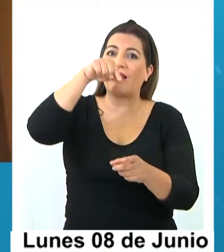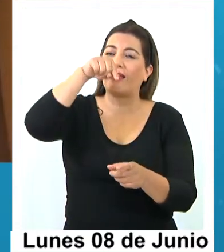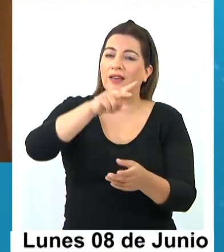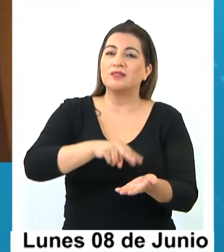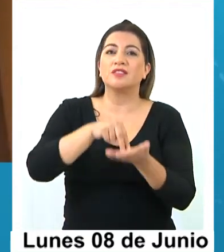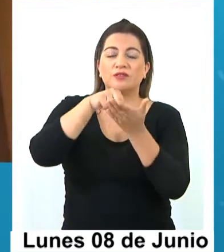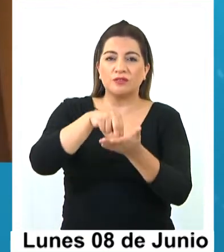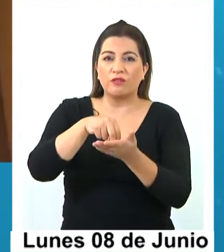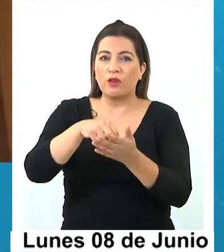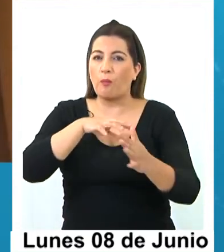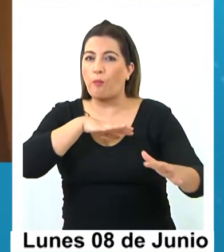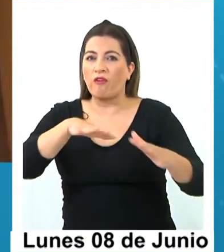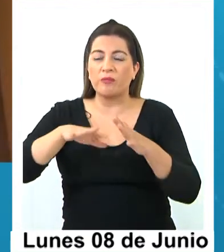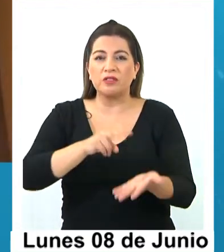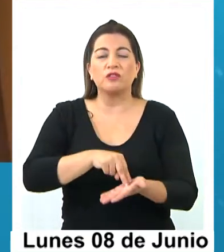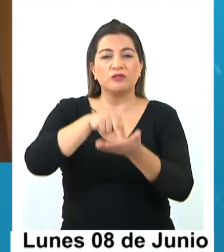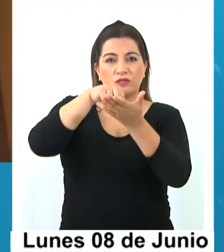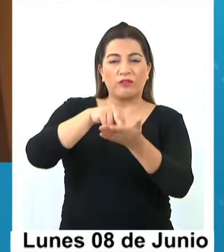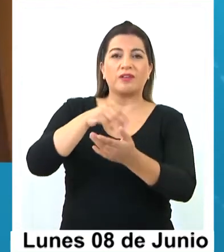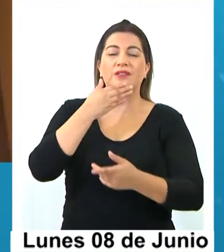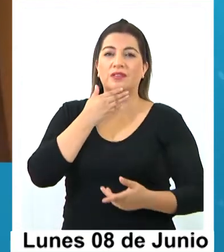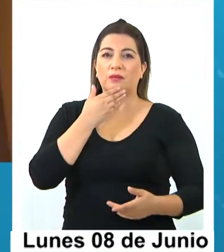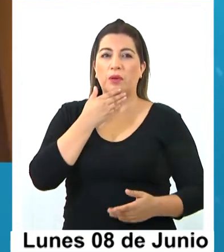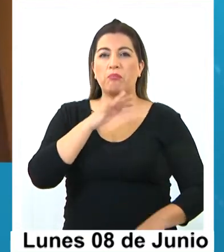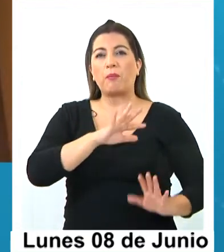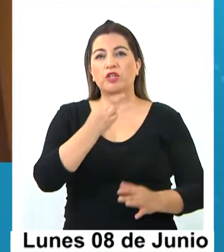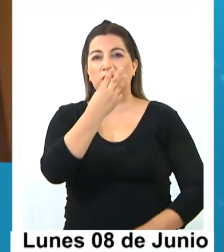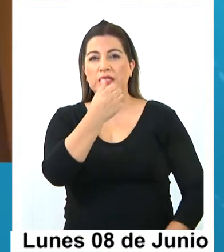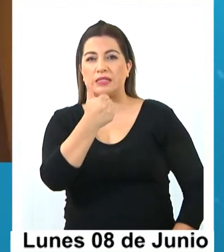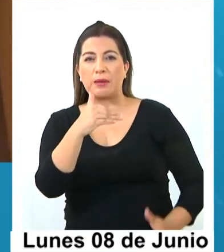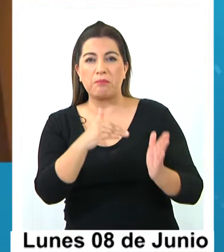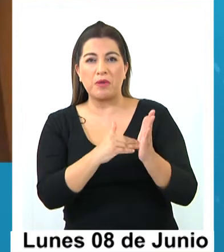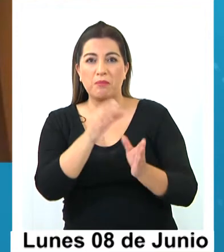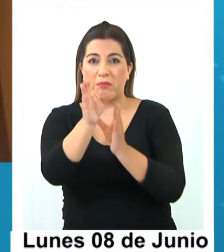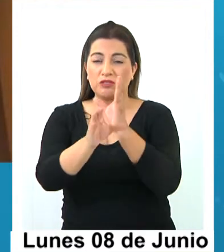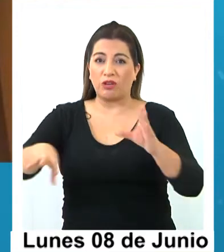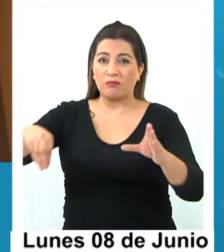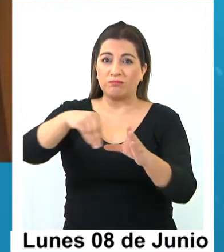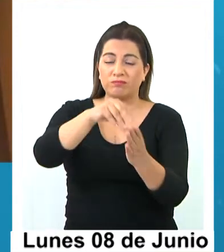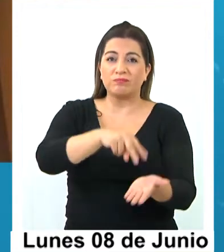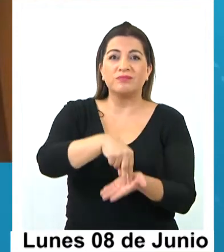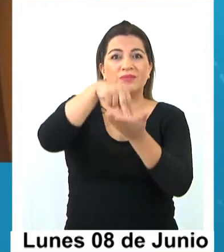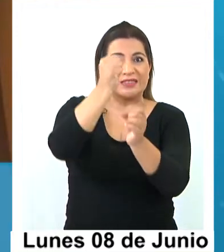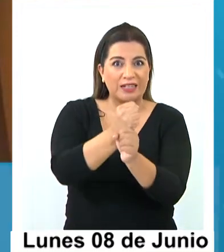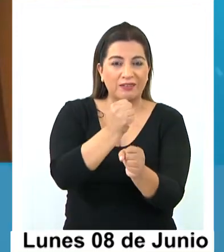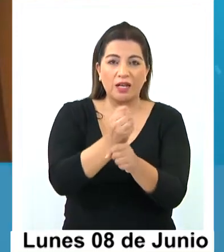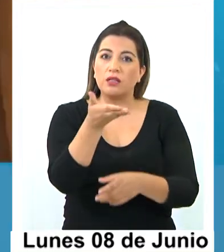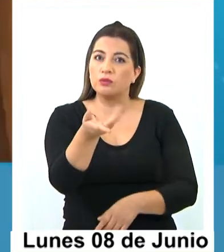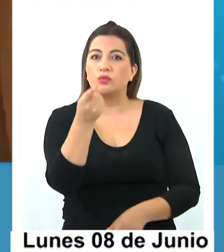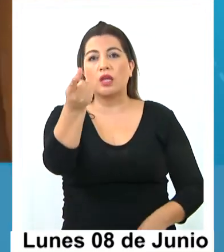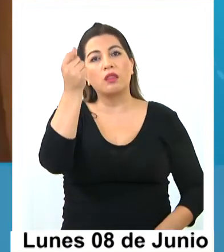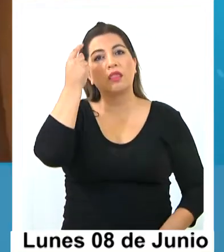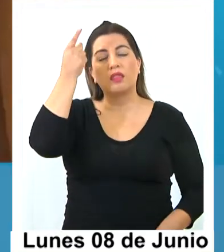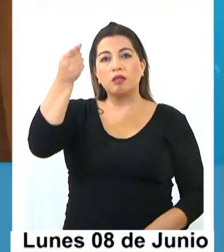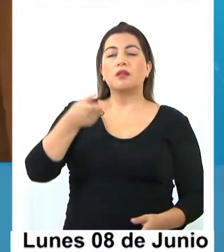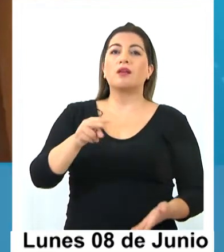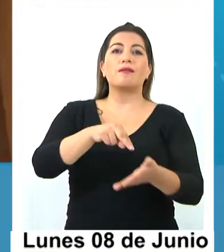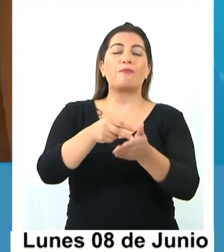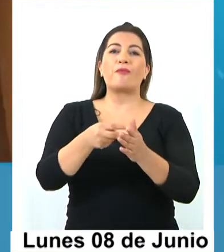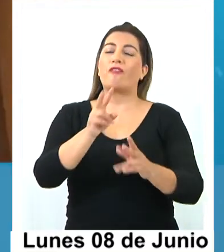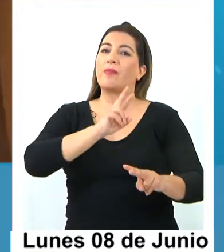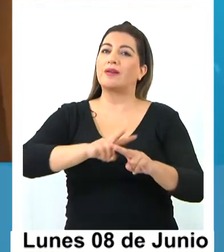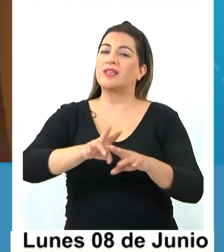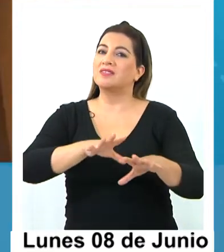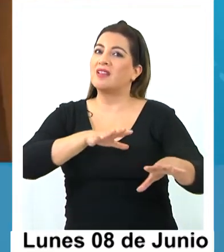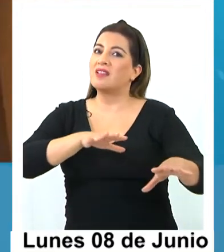indirecto del movimiento de zona franca dependen del orden de las 36.000 personas. Entonces entenderás que obviamente el impacto que